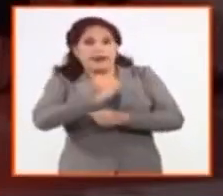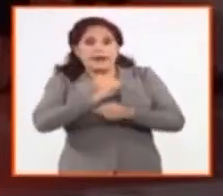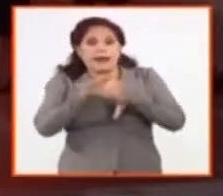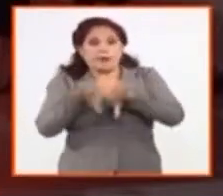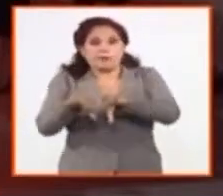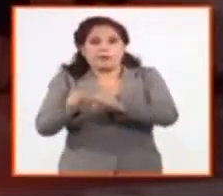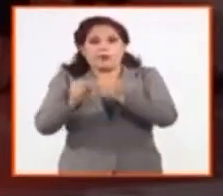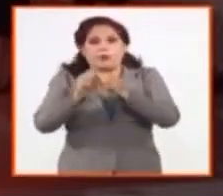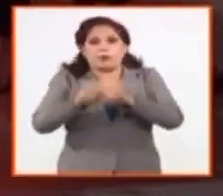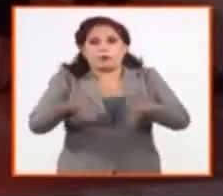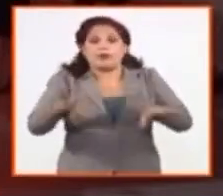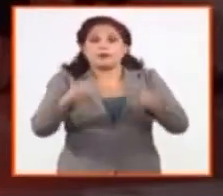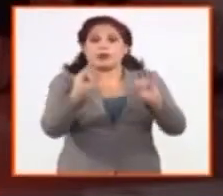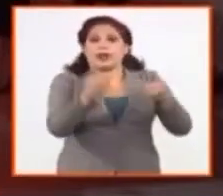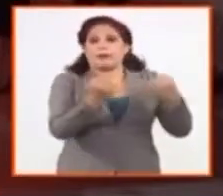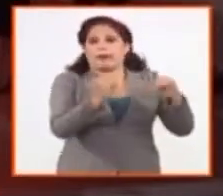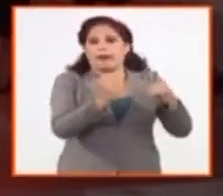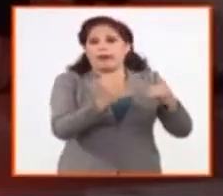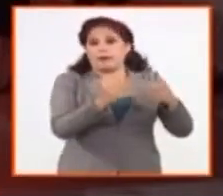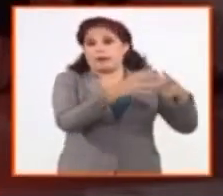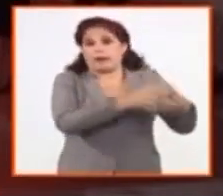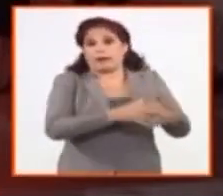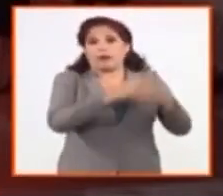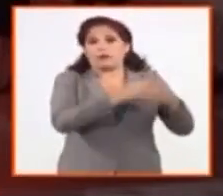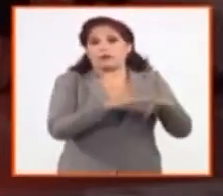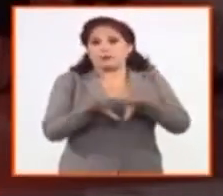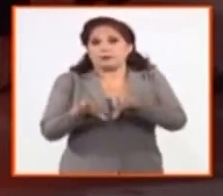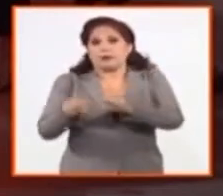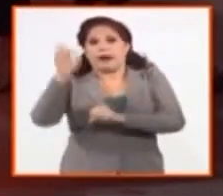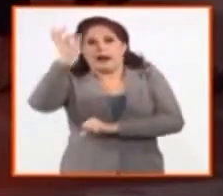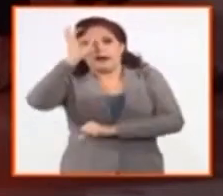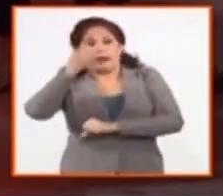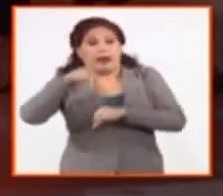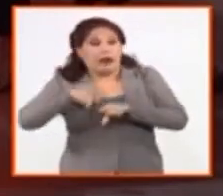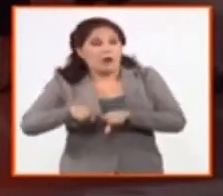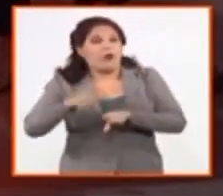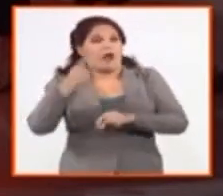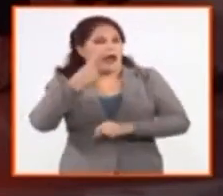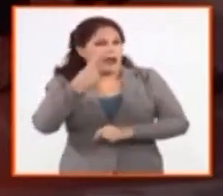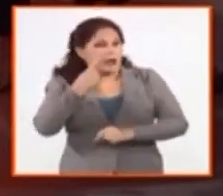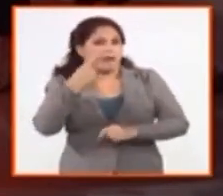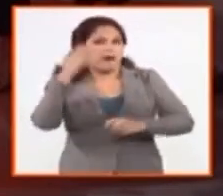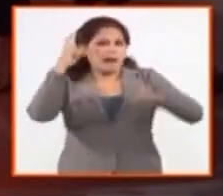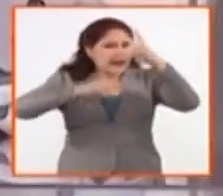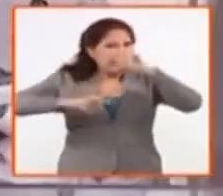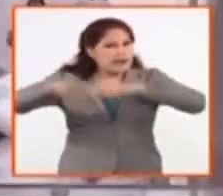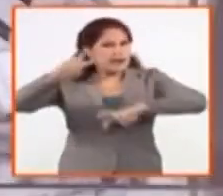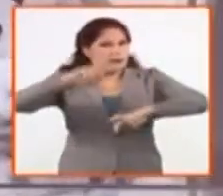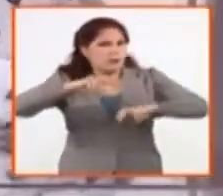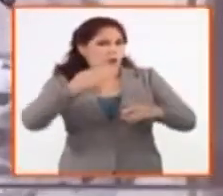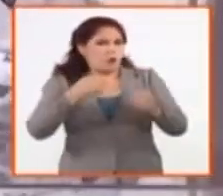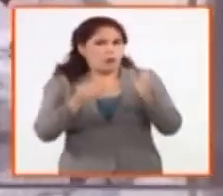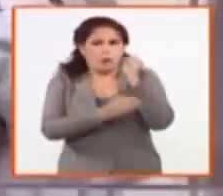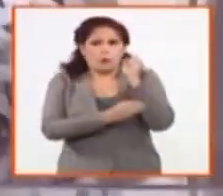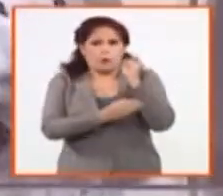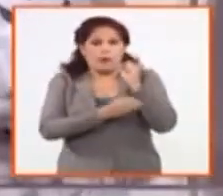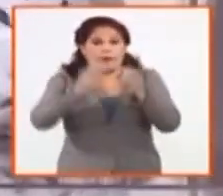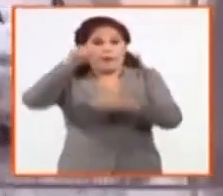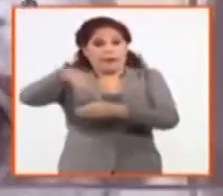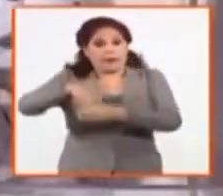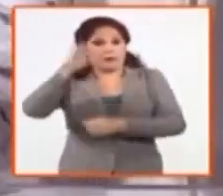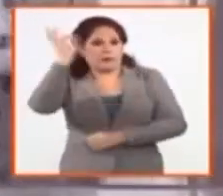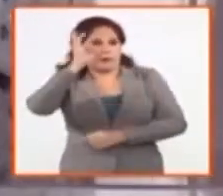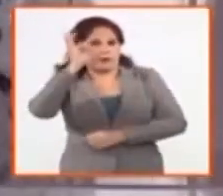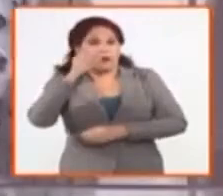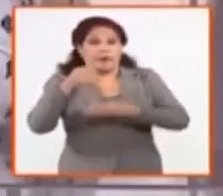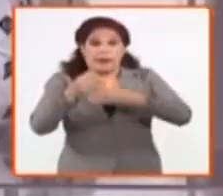es imperialista. Entonces estamos en un momento que hay que ver cómo actúan los poderes. Entonces está la franja y la